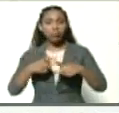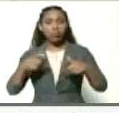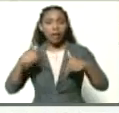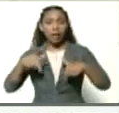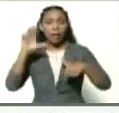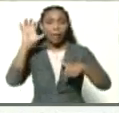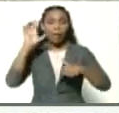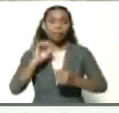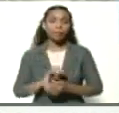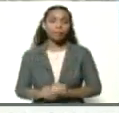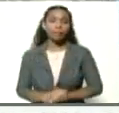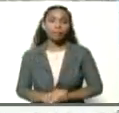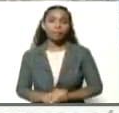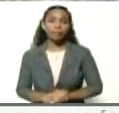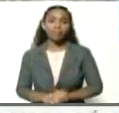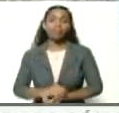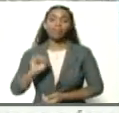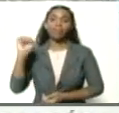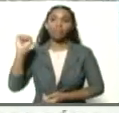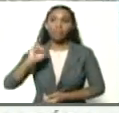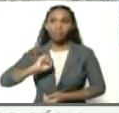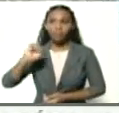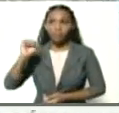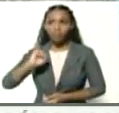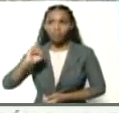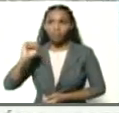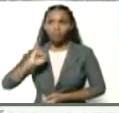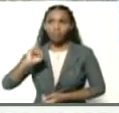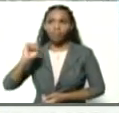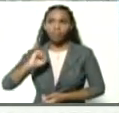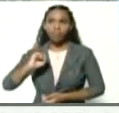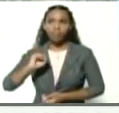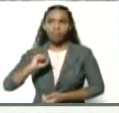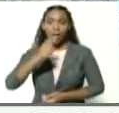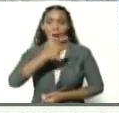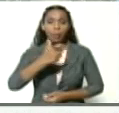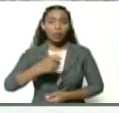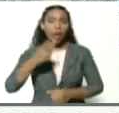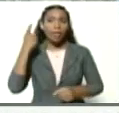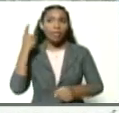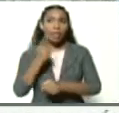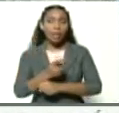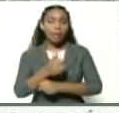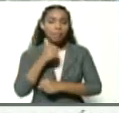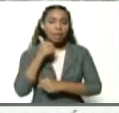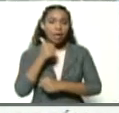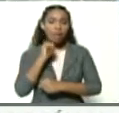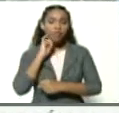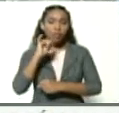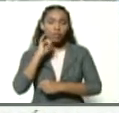país. Es correcto. Bueno, la gente tiene que estar bien informada.